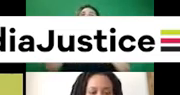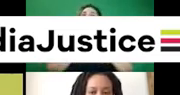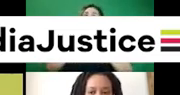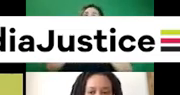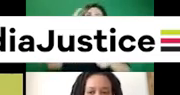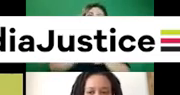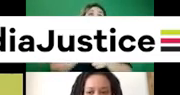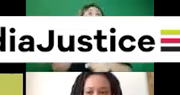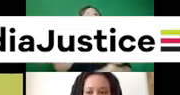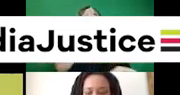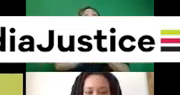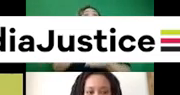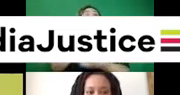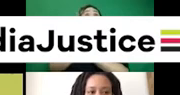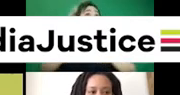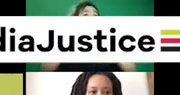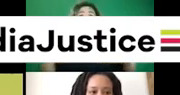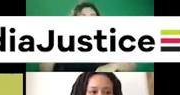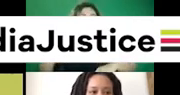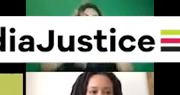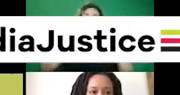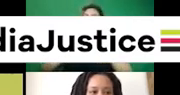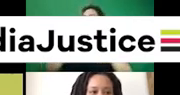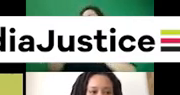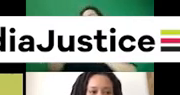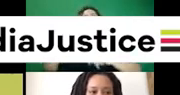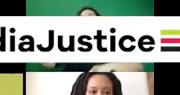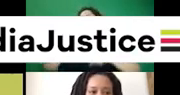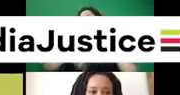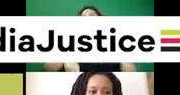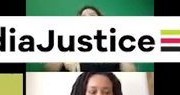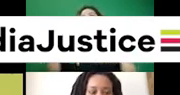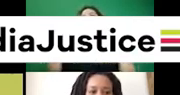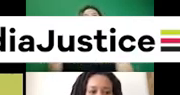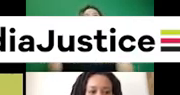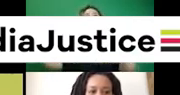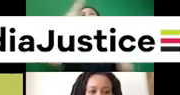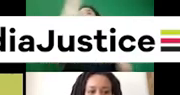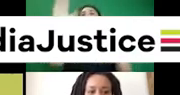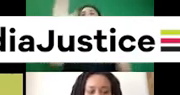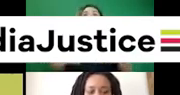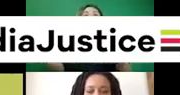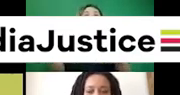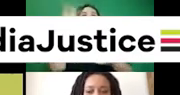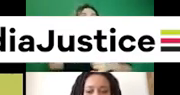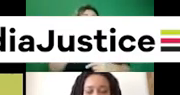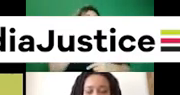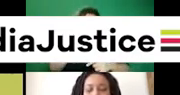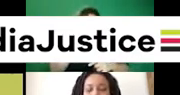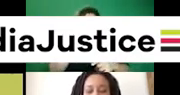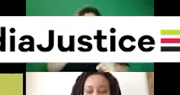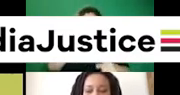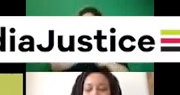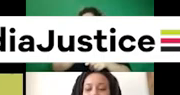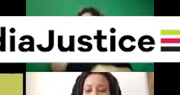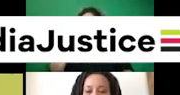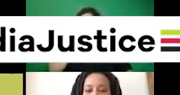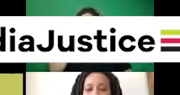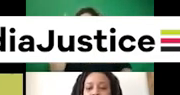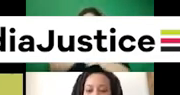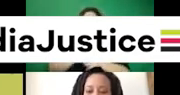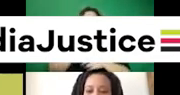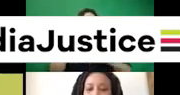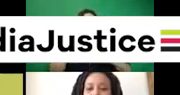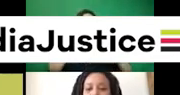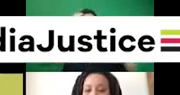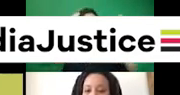temas verdad ah sí y sin estar de acuerdo sobre cuáles son los hechos no podemos llegar a ninguna